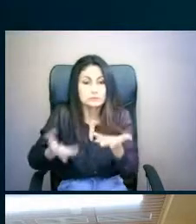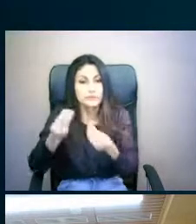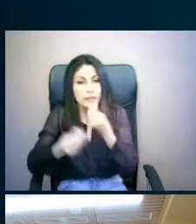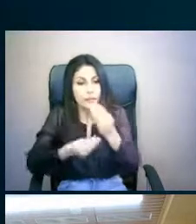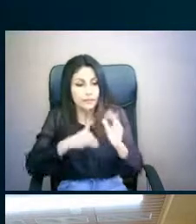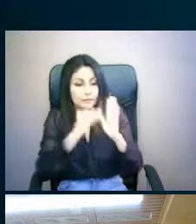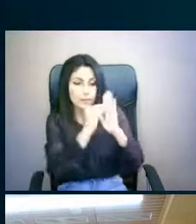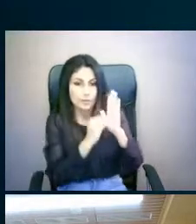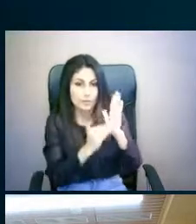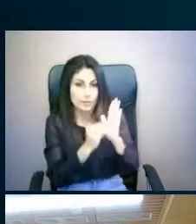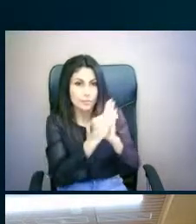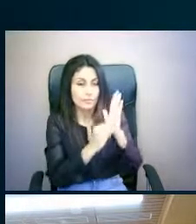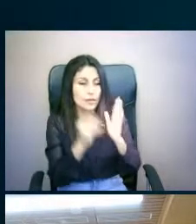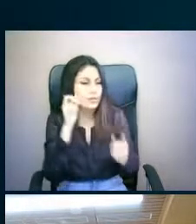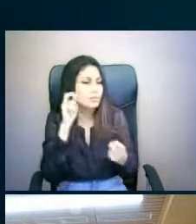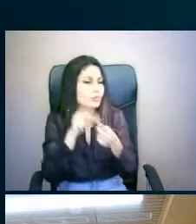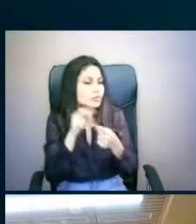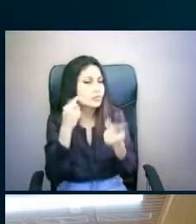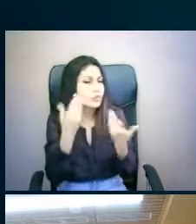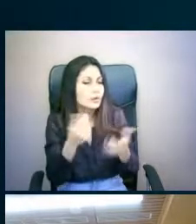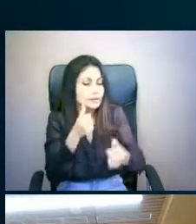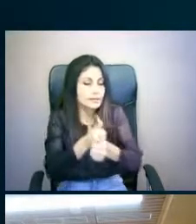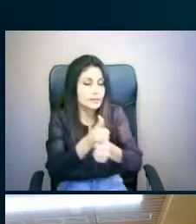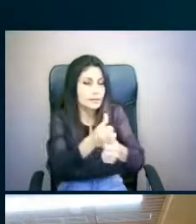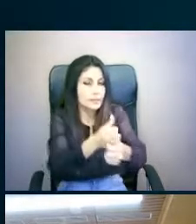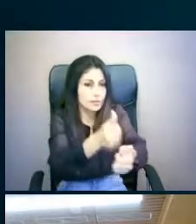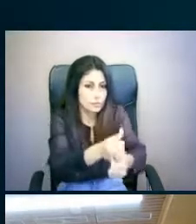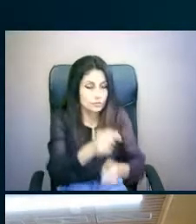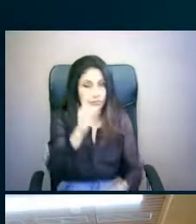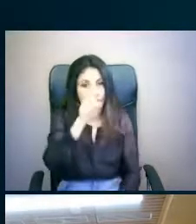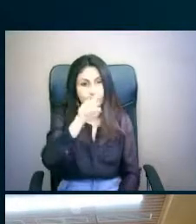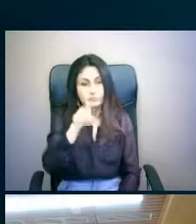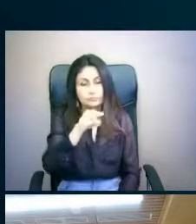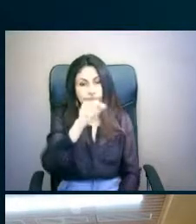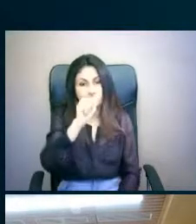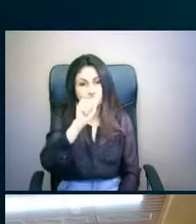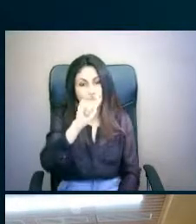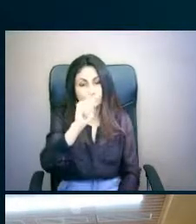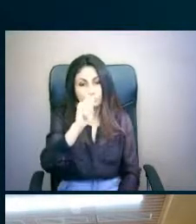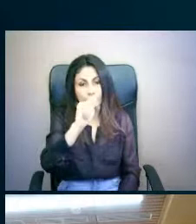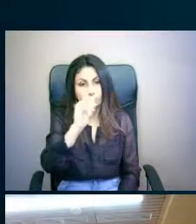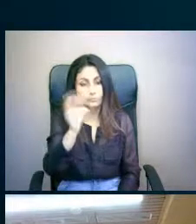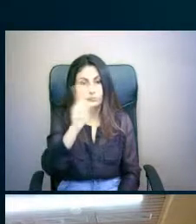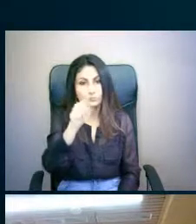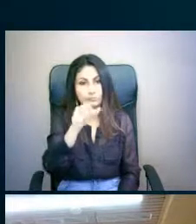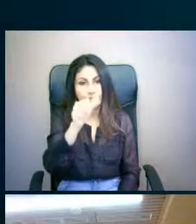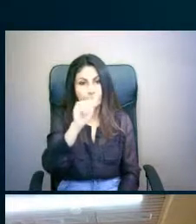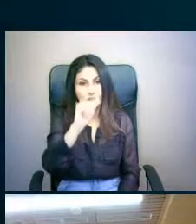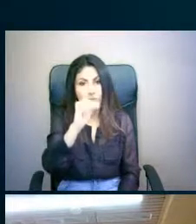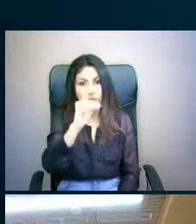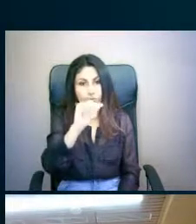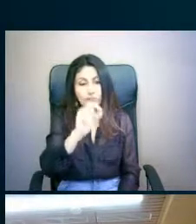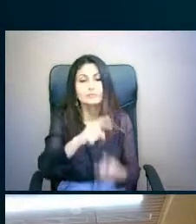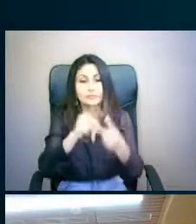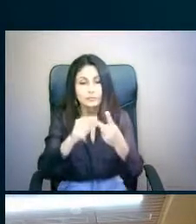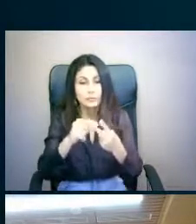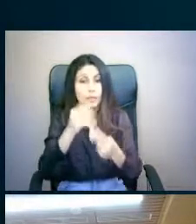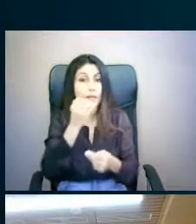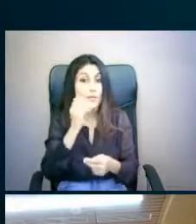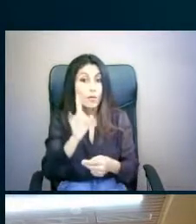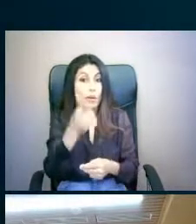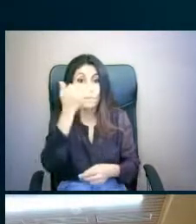encuentran enfocados en darle seguimiento a los indicadores SAIFI y SAIDI y la penalización asociada a estos indicadores.